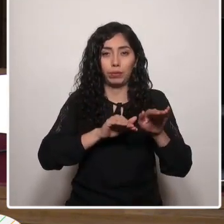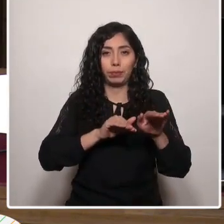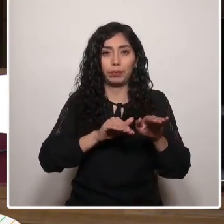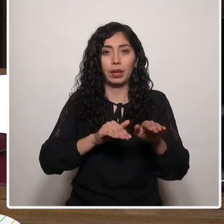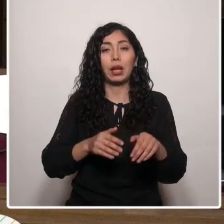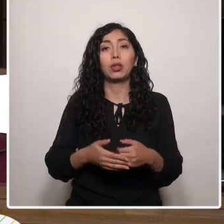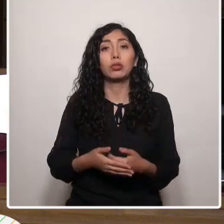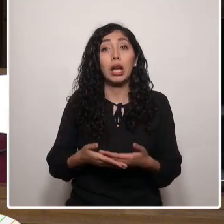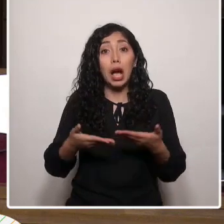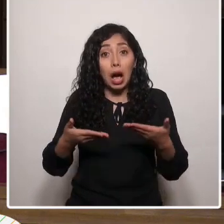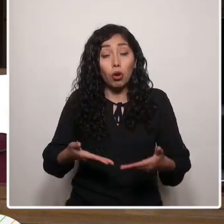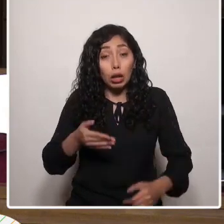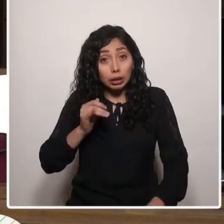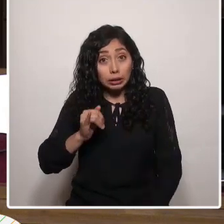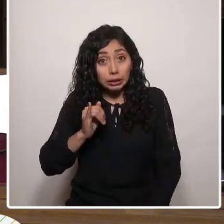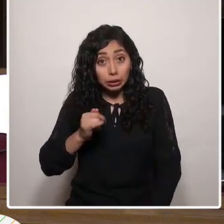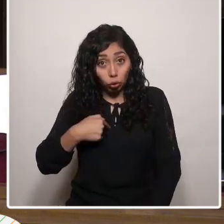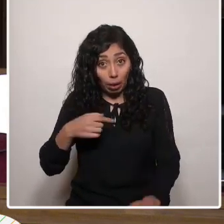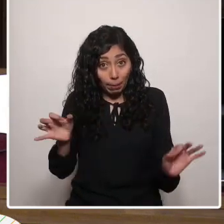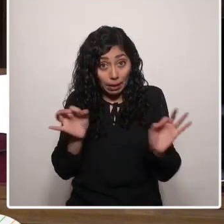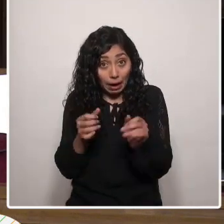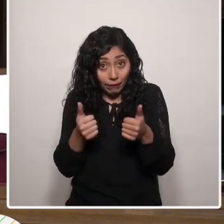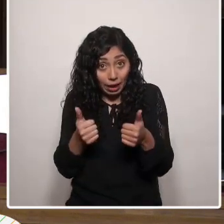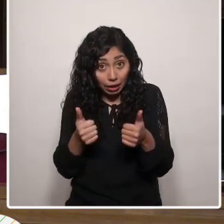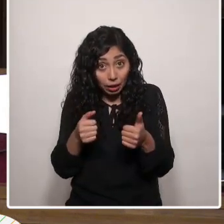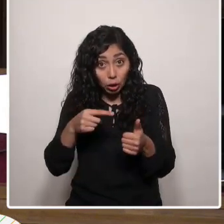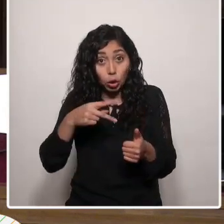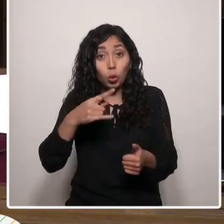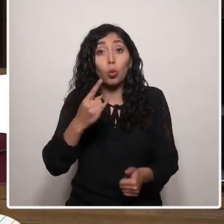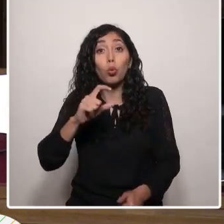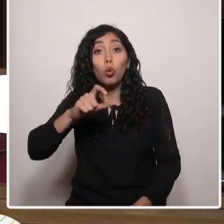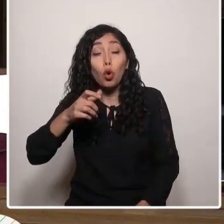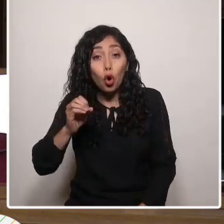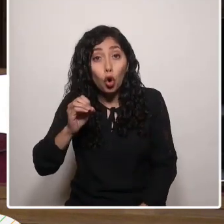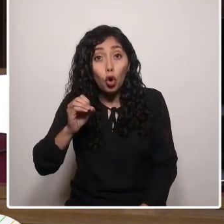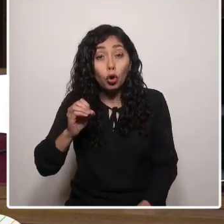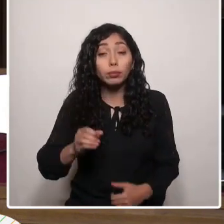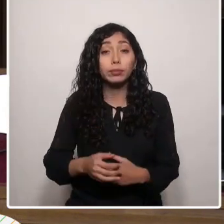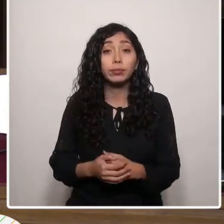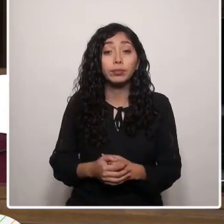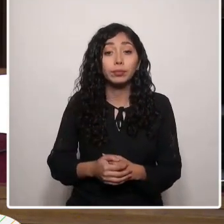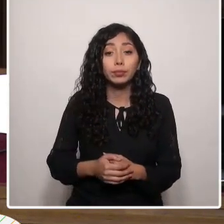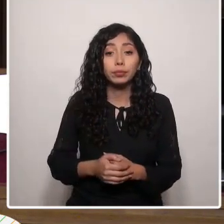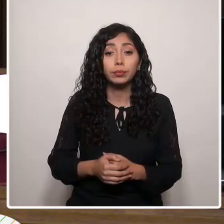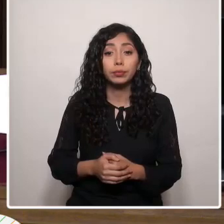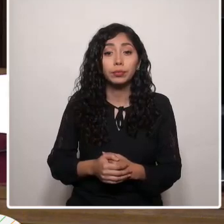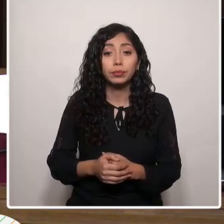señora Arriaga, ahora sí me explico bien, don Hugo. Ok.